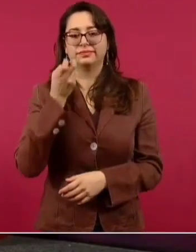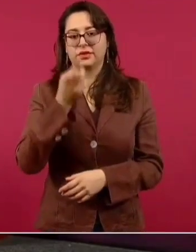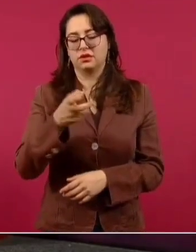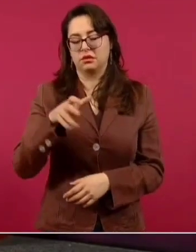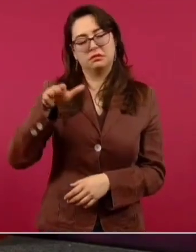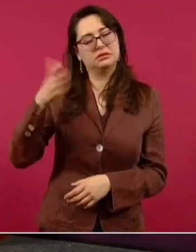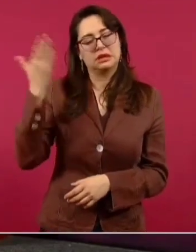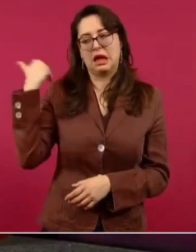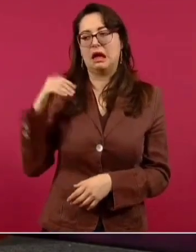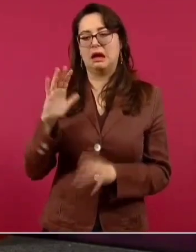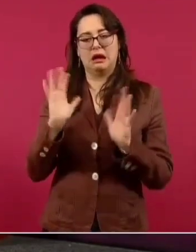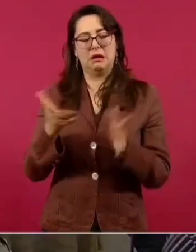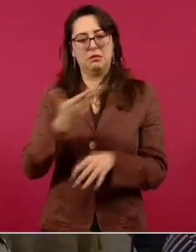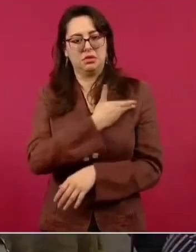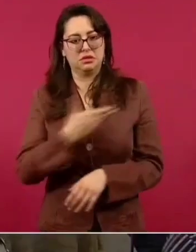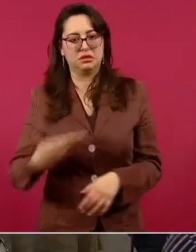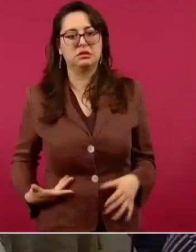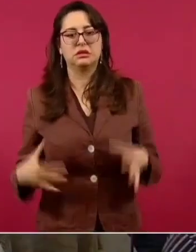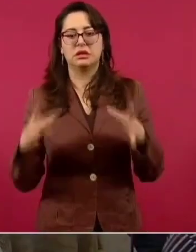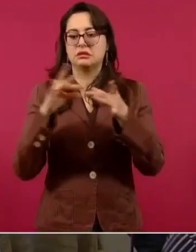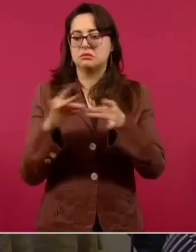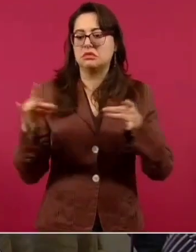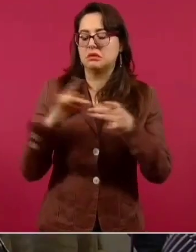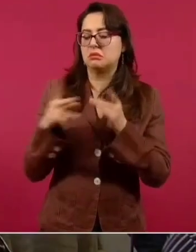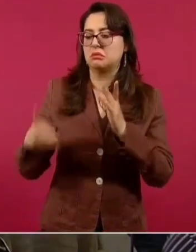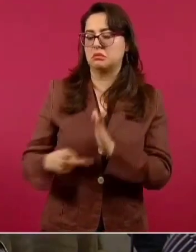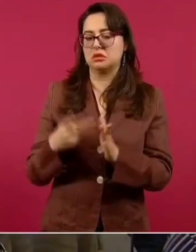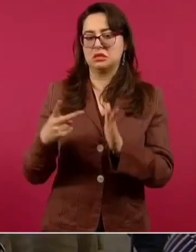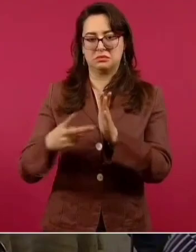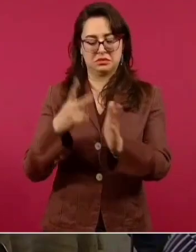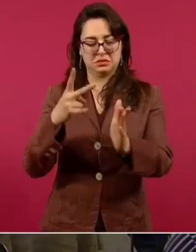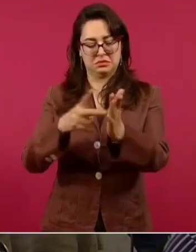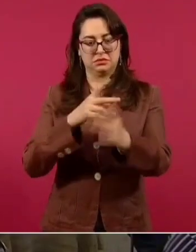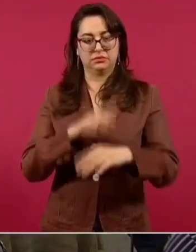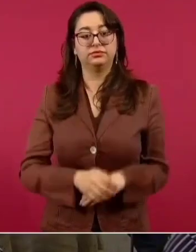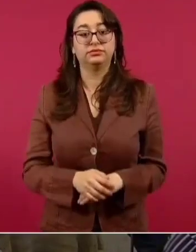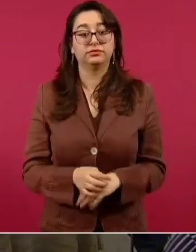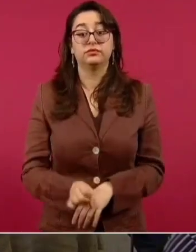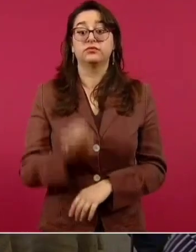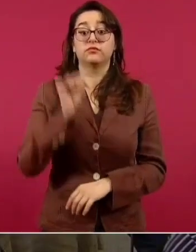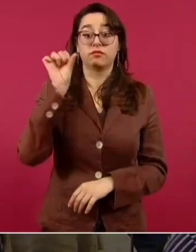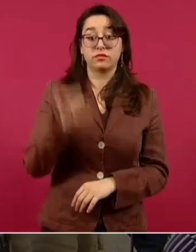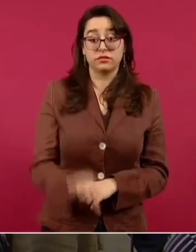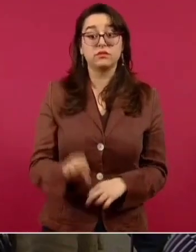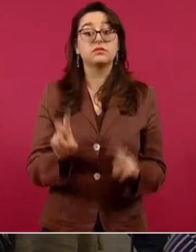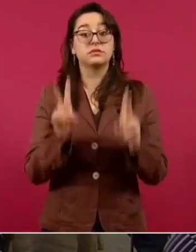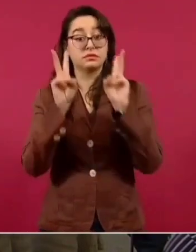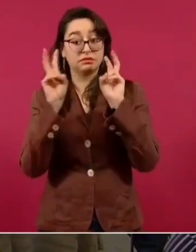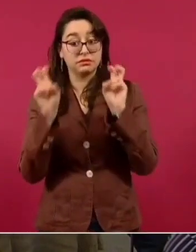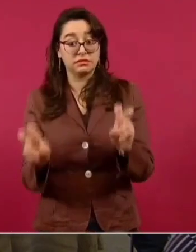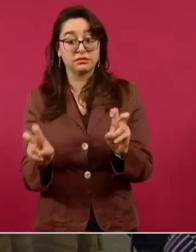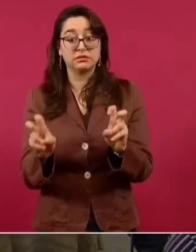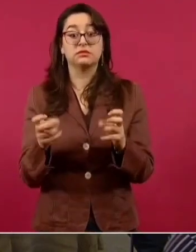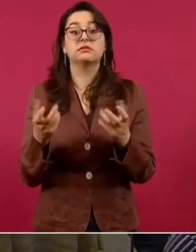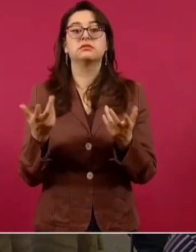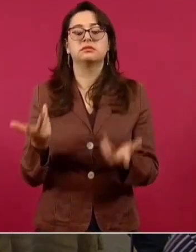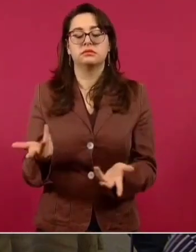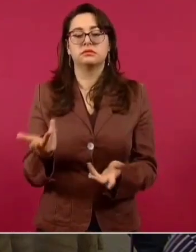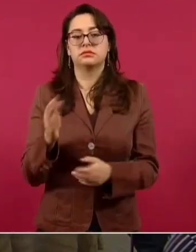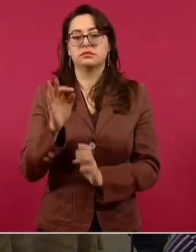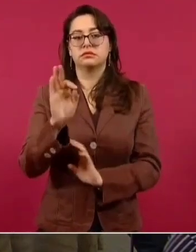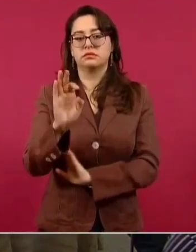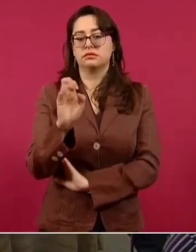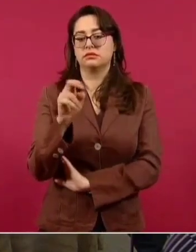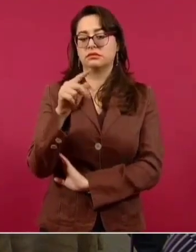drogas más peligrosas por su enorme potencial de adicción. Inmediatamente es adictiva, aún en dosis